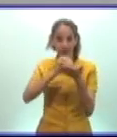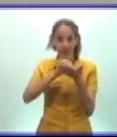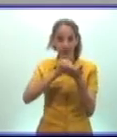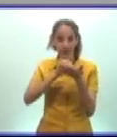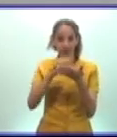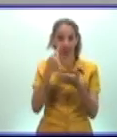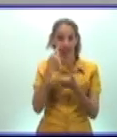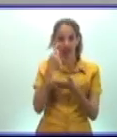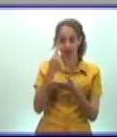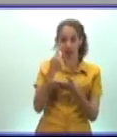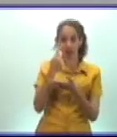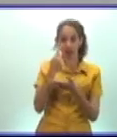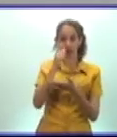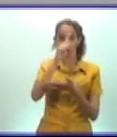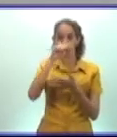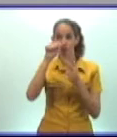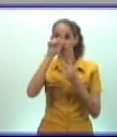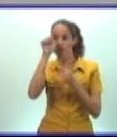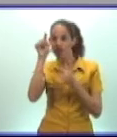potencia.